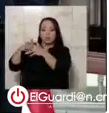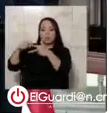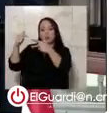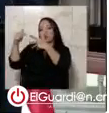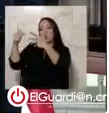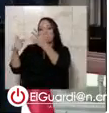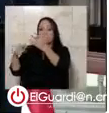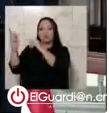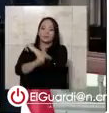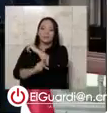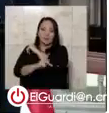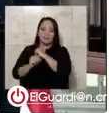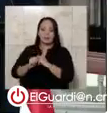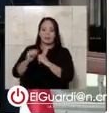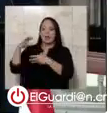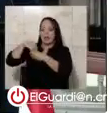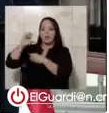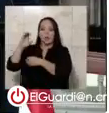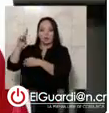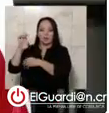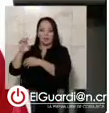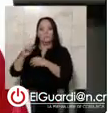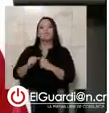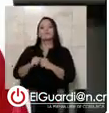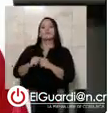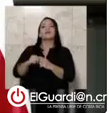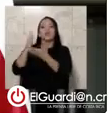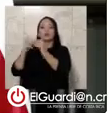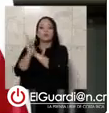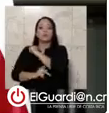otros países de la OCDE y a los países a los que